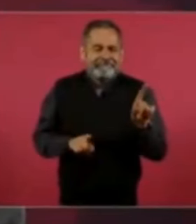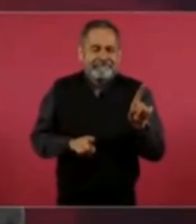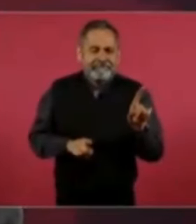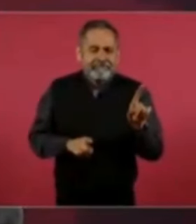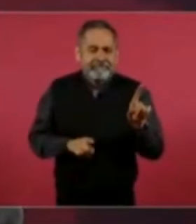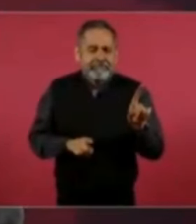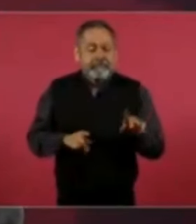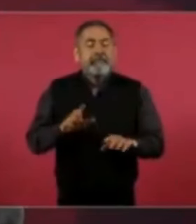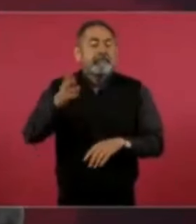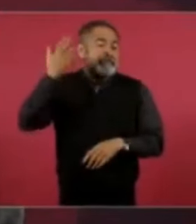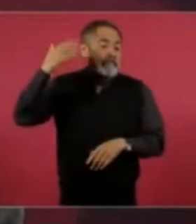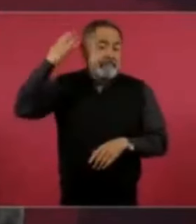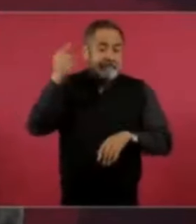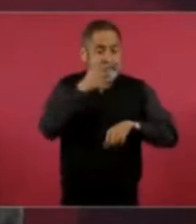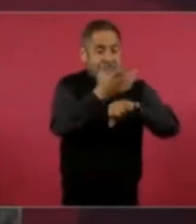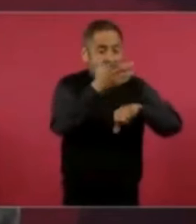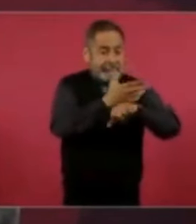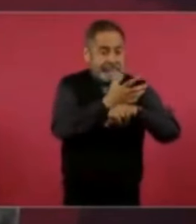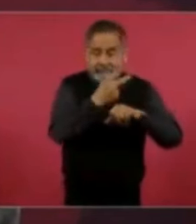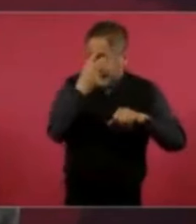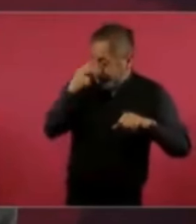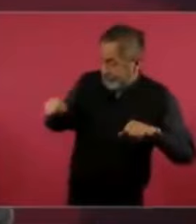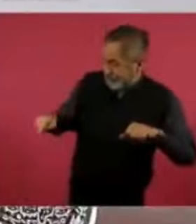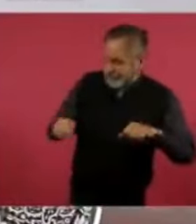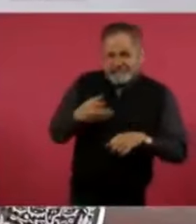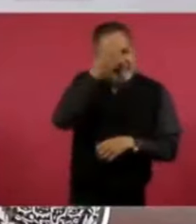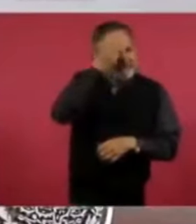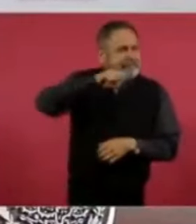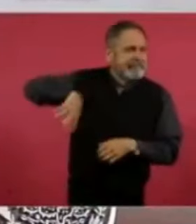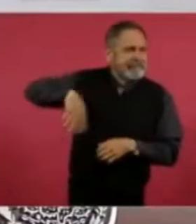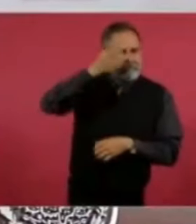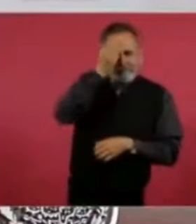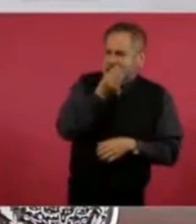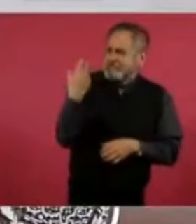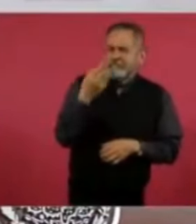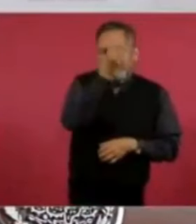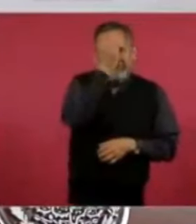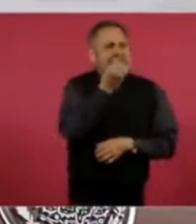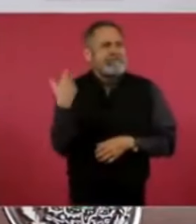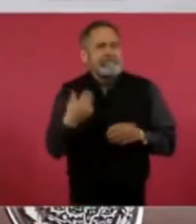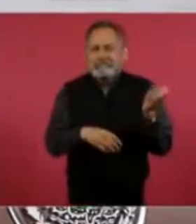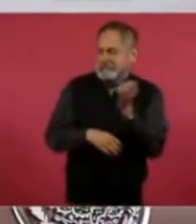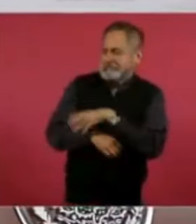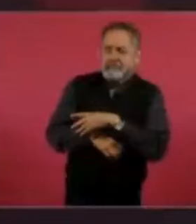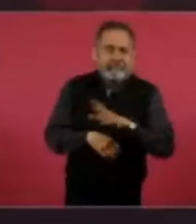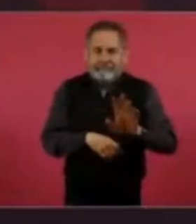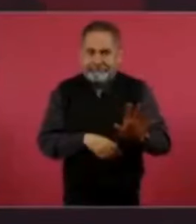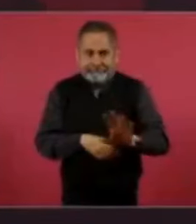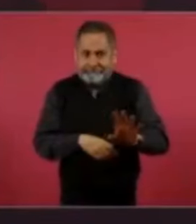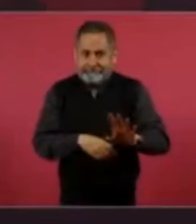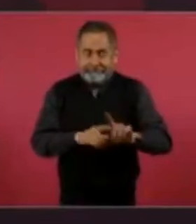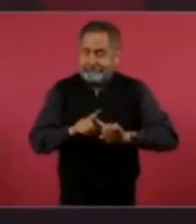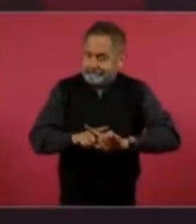patio trasero ya saben bien que la relación con